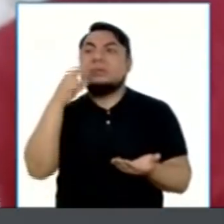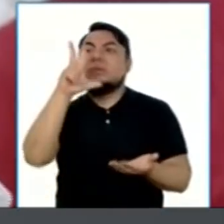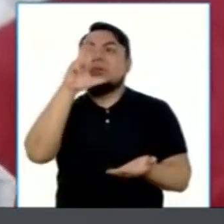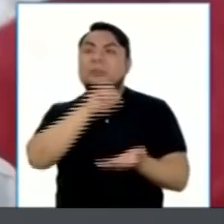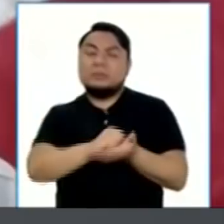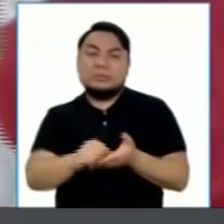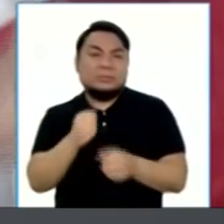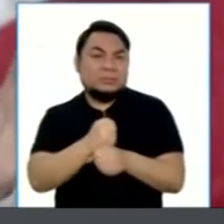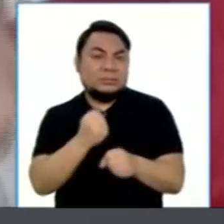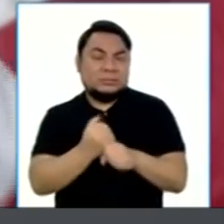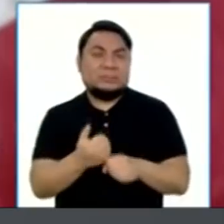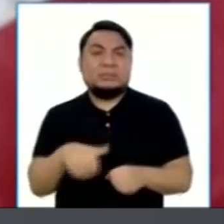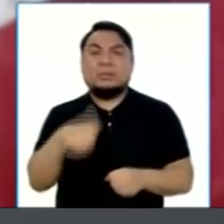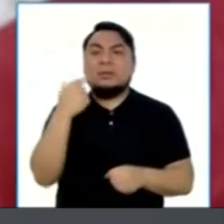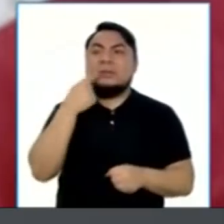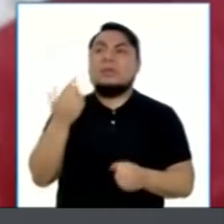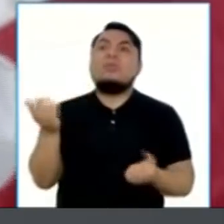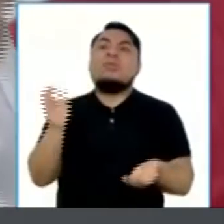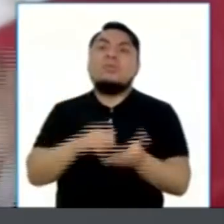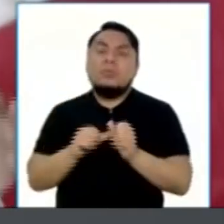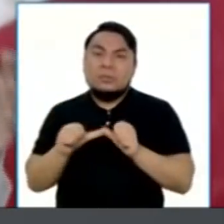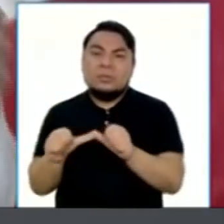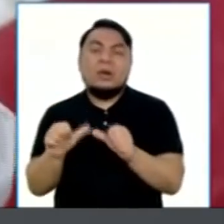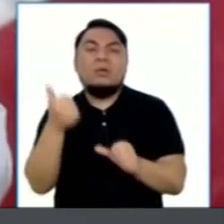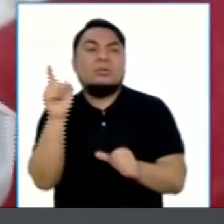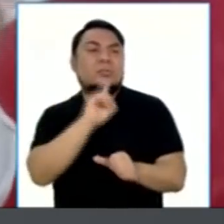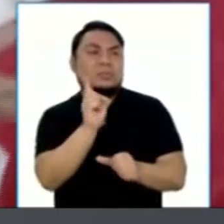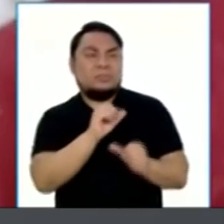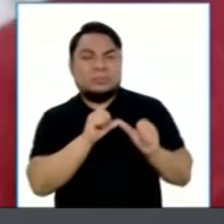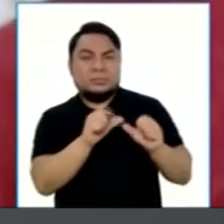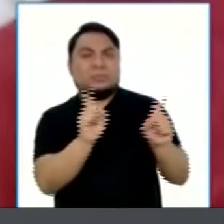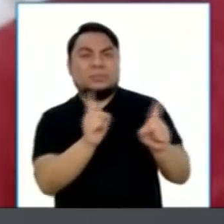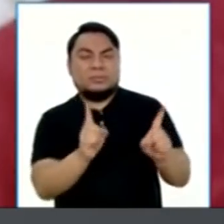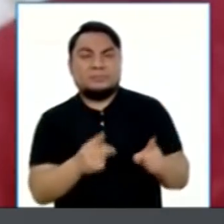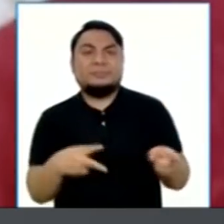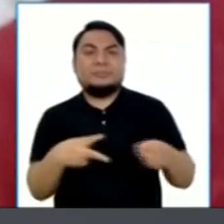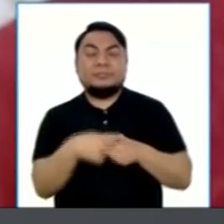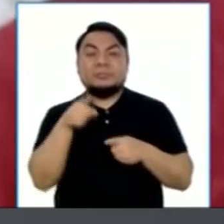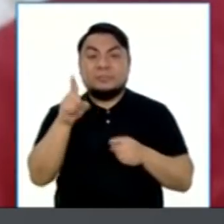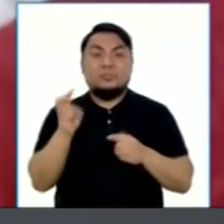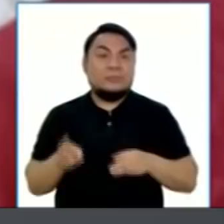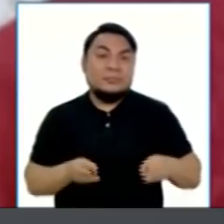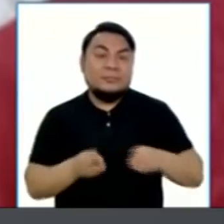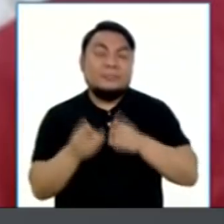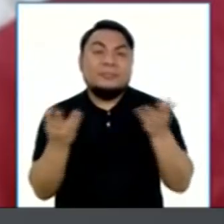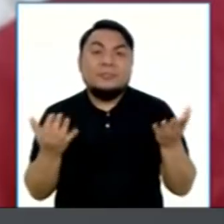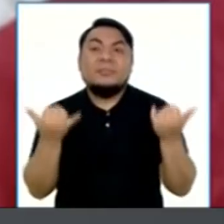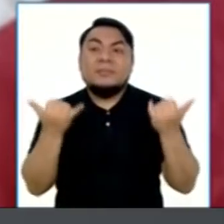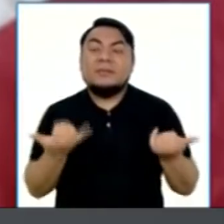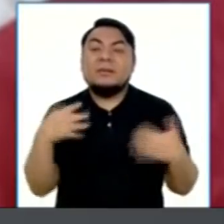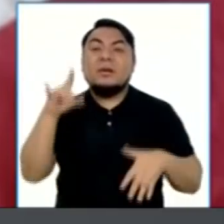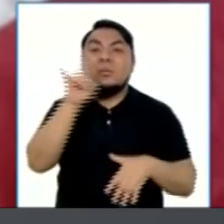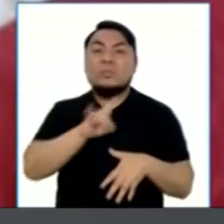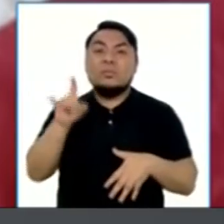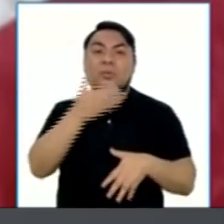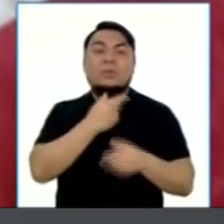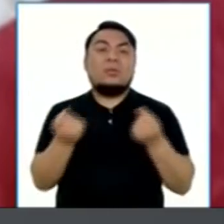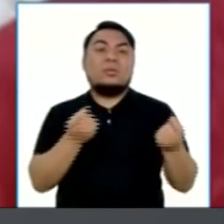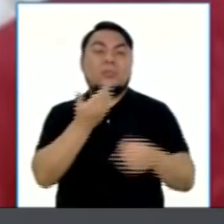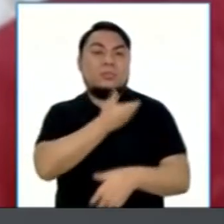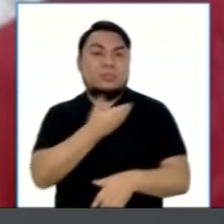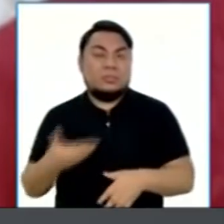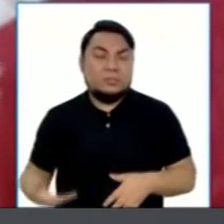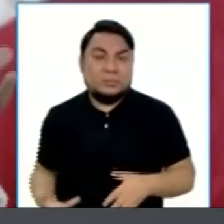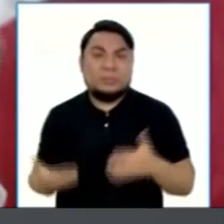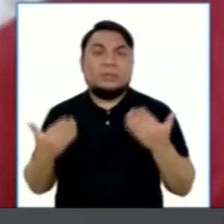por 3 meses, a otros se les renueva, a otros no se les renueva, y es un mecanismo al cual se hace uso en la administración